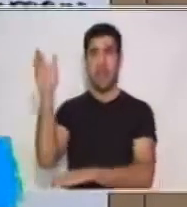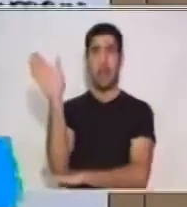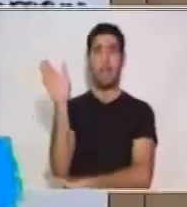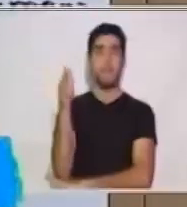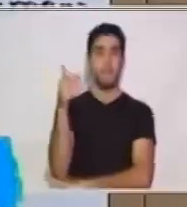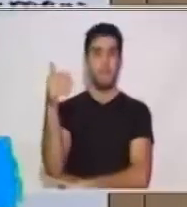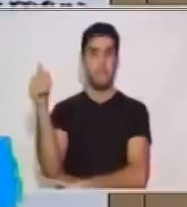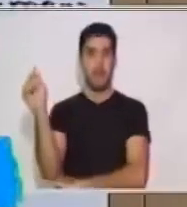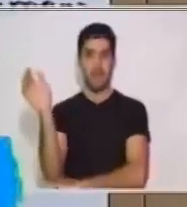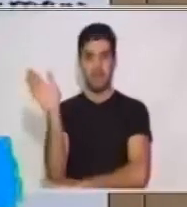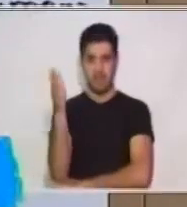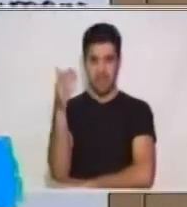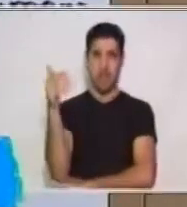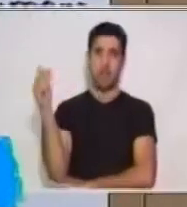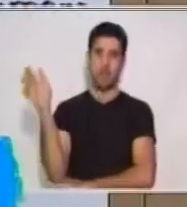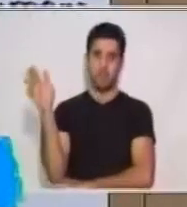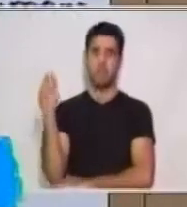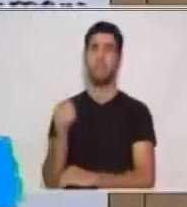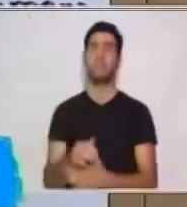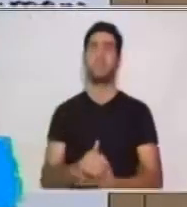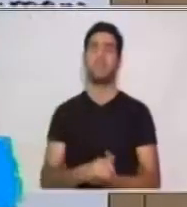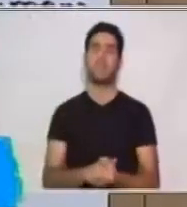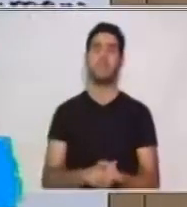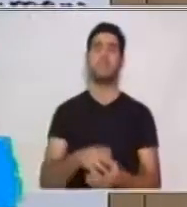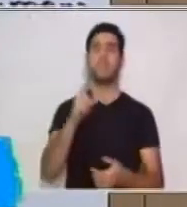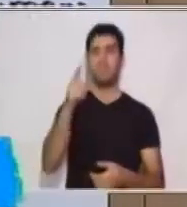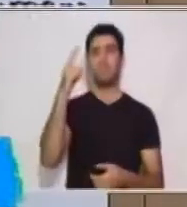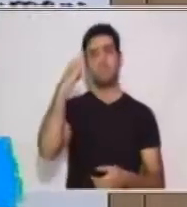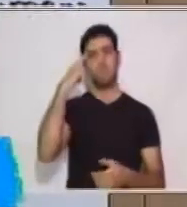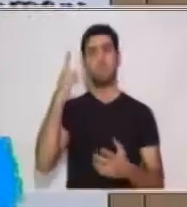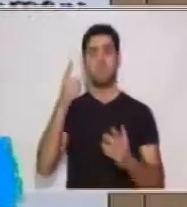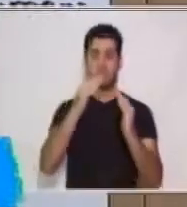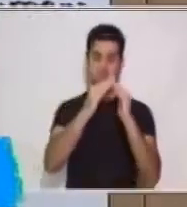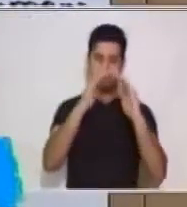y ten presente entonces quedarte en